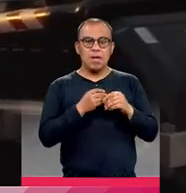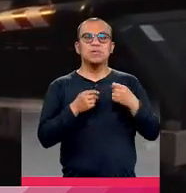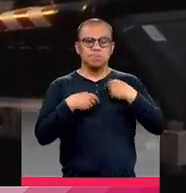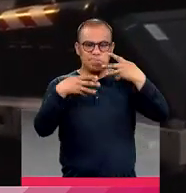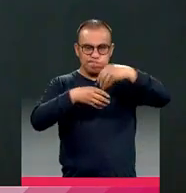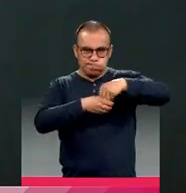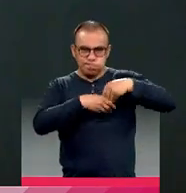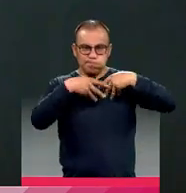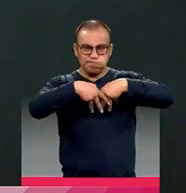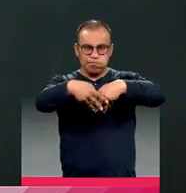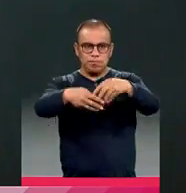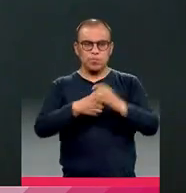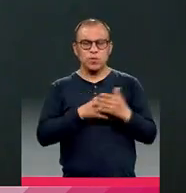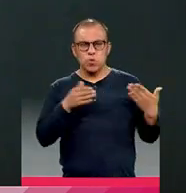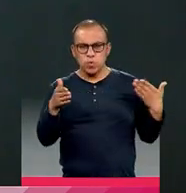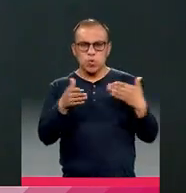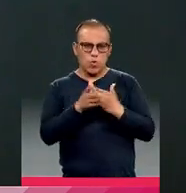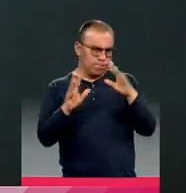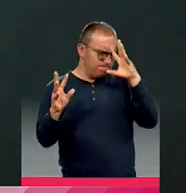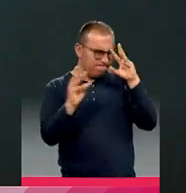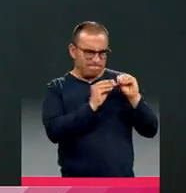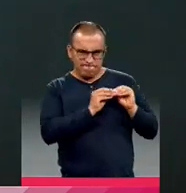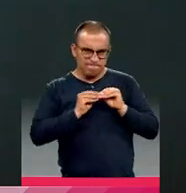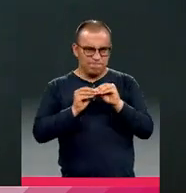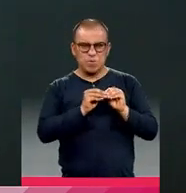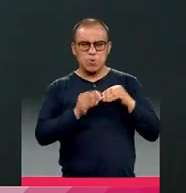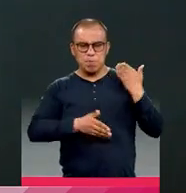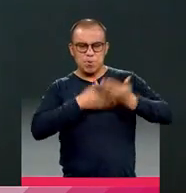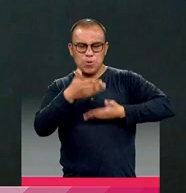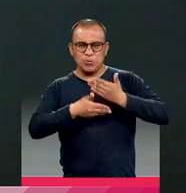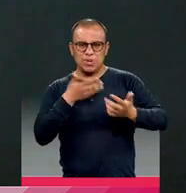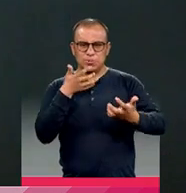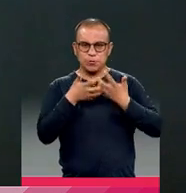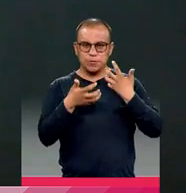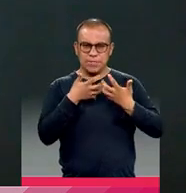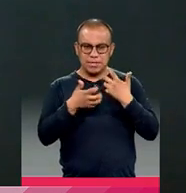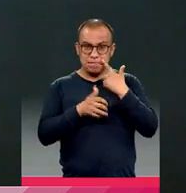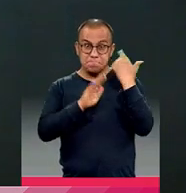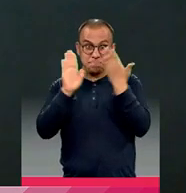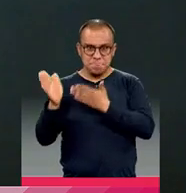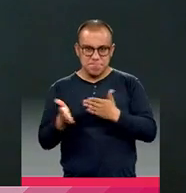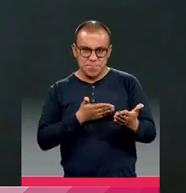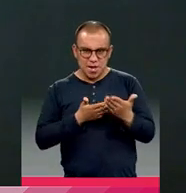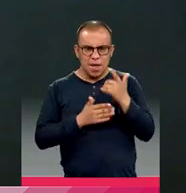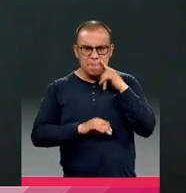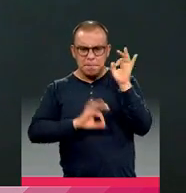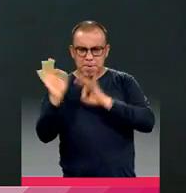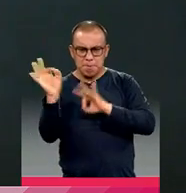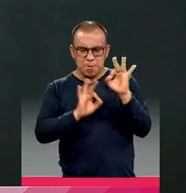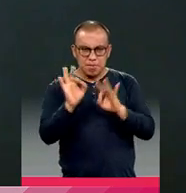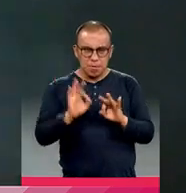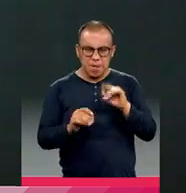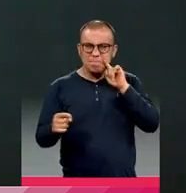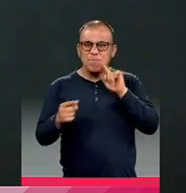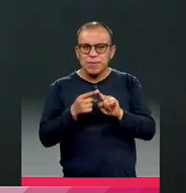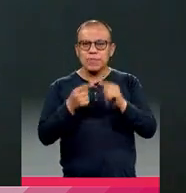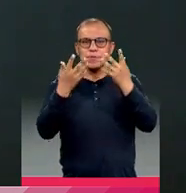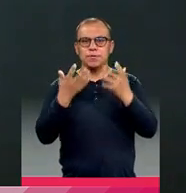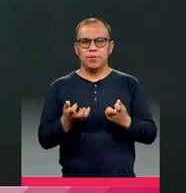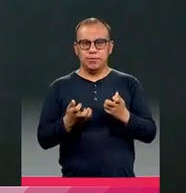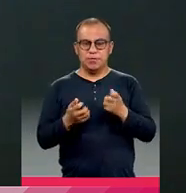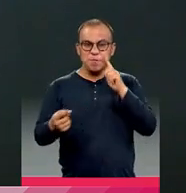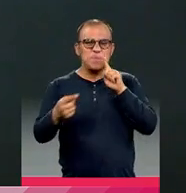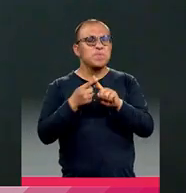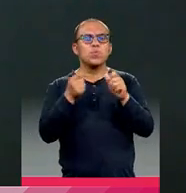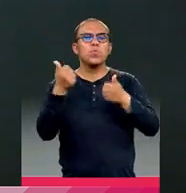protestas. Fueron un ataque coordinado, sistemático y planeado, premeditado y doloso, con un